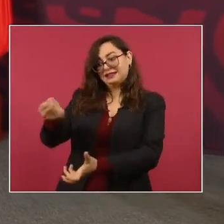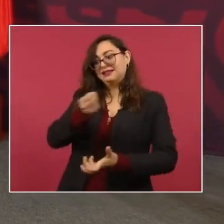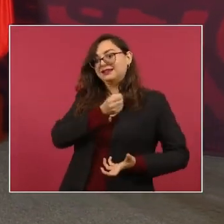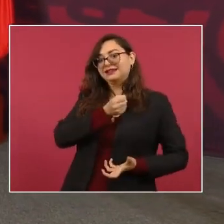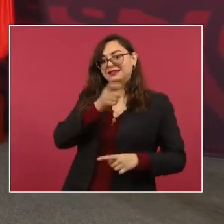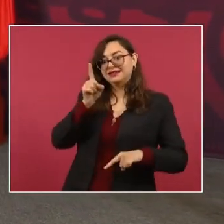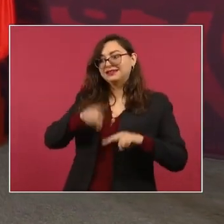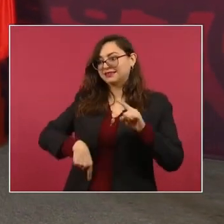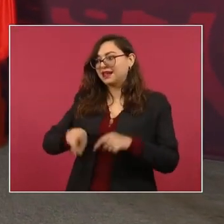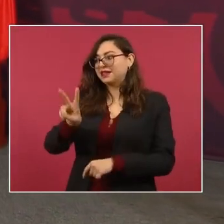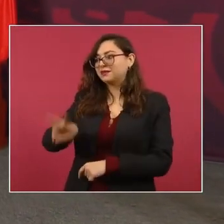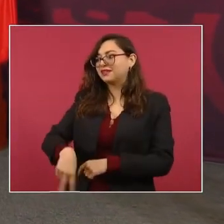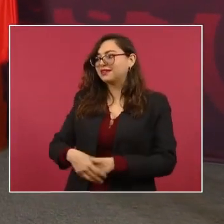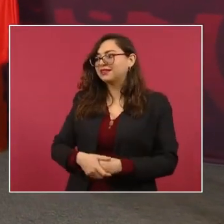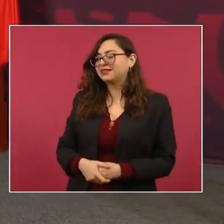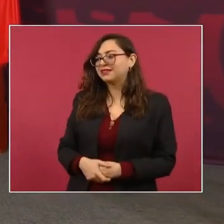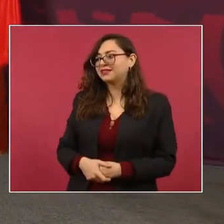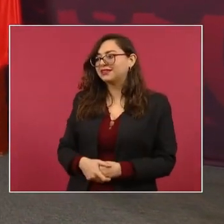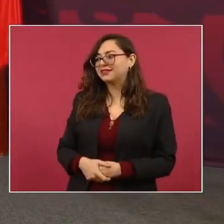apoyo.